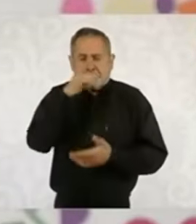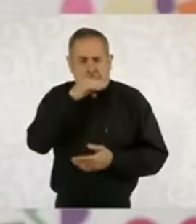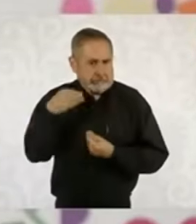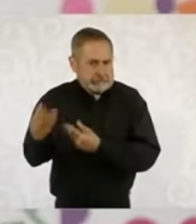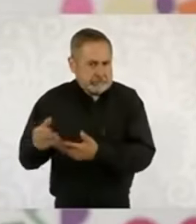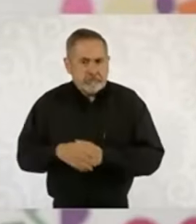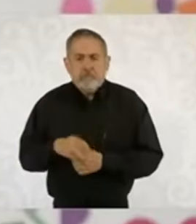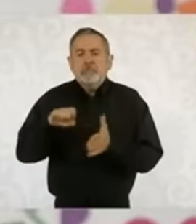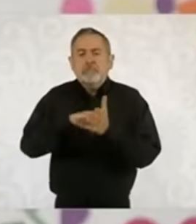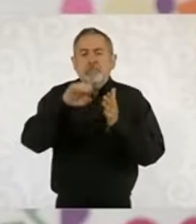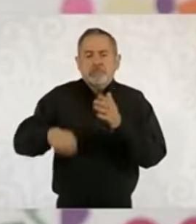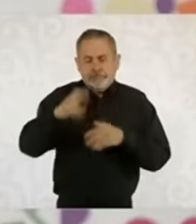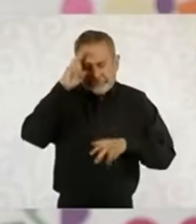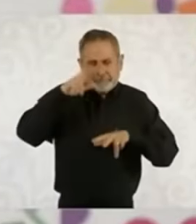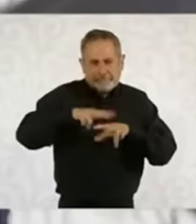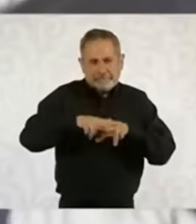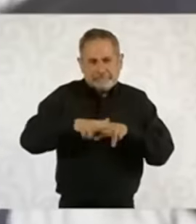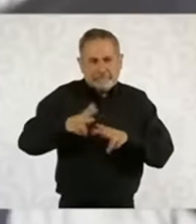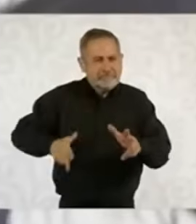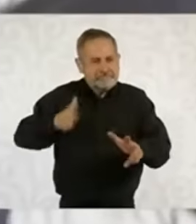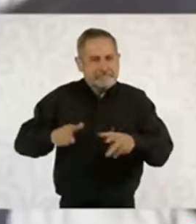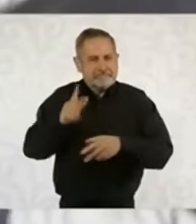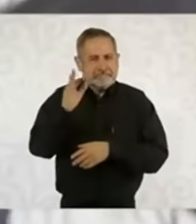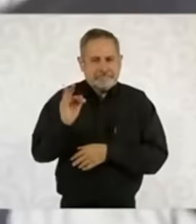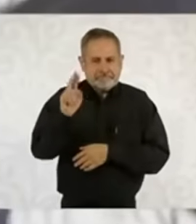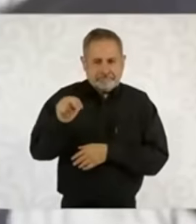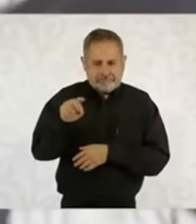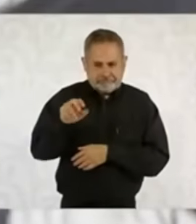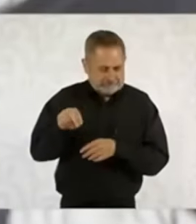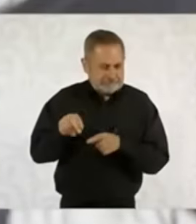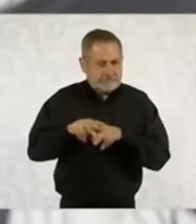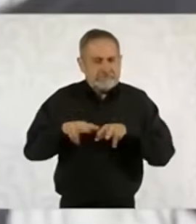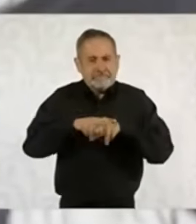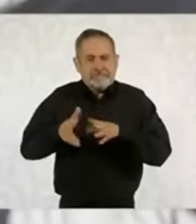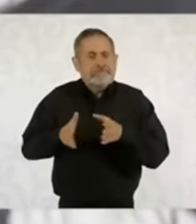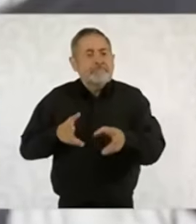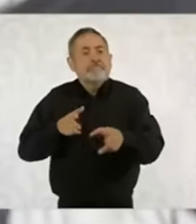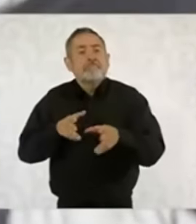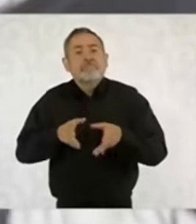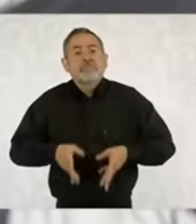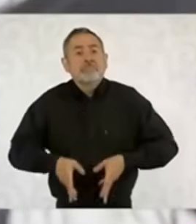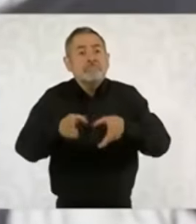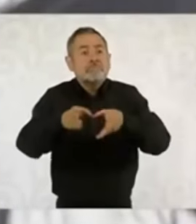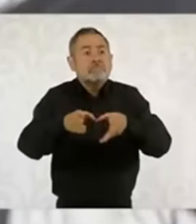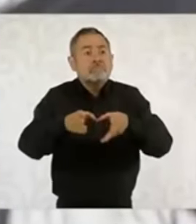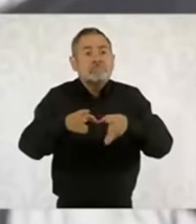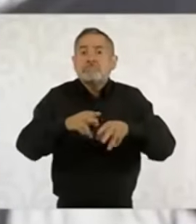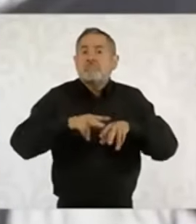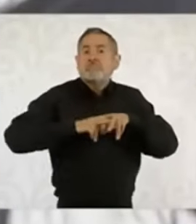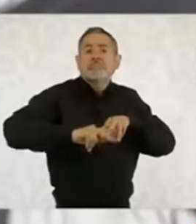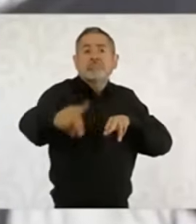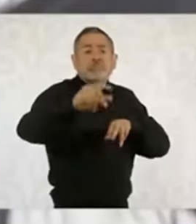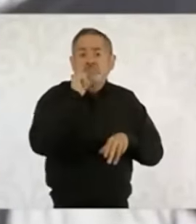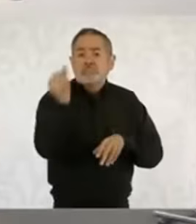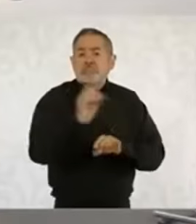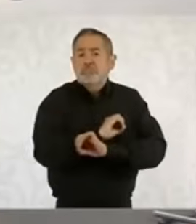los predios de Ferrocarriles Nacionales de México, Ferronales, que ya está en liquidación desde hace más de 20